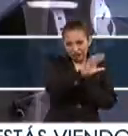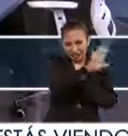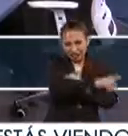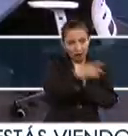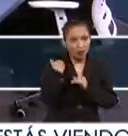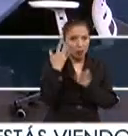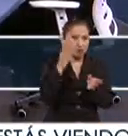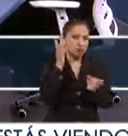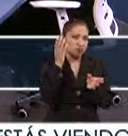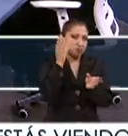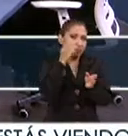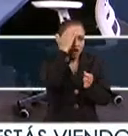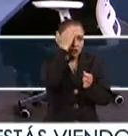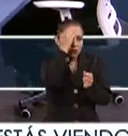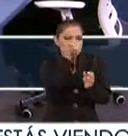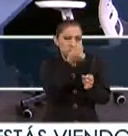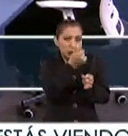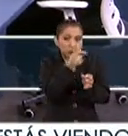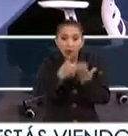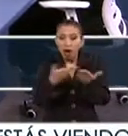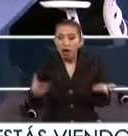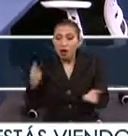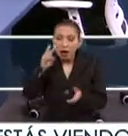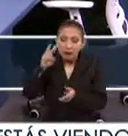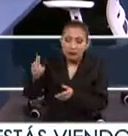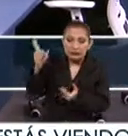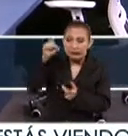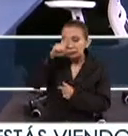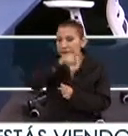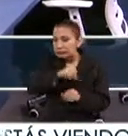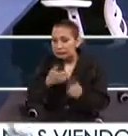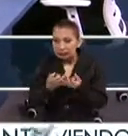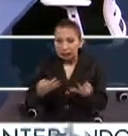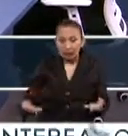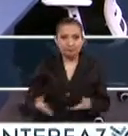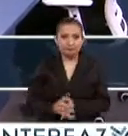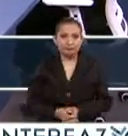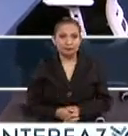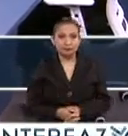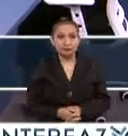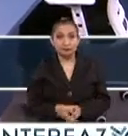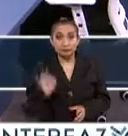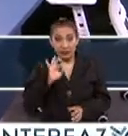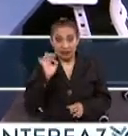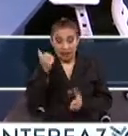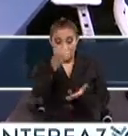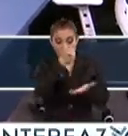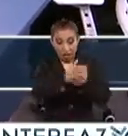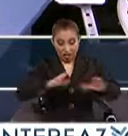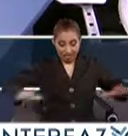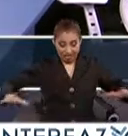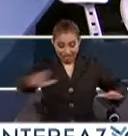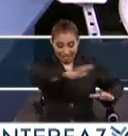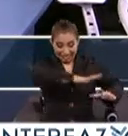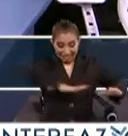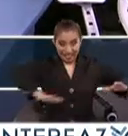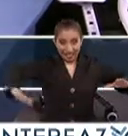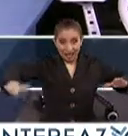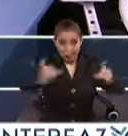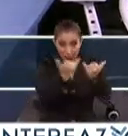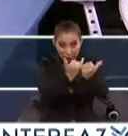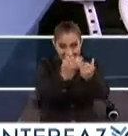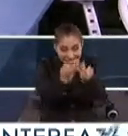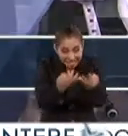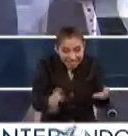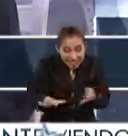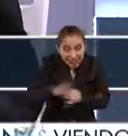85, siguen siendo muy sencillos para la complejidad de la Tierra. Y llegan a una ciudad como la nuestra, que no es homogénea,